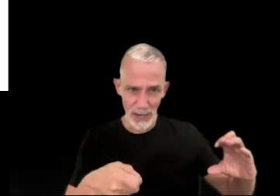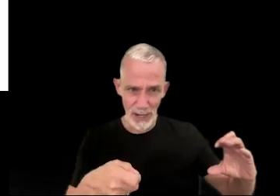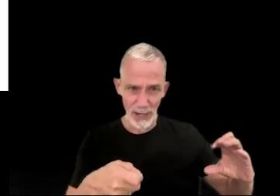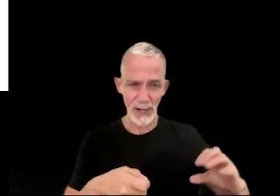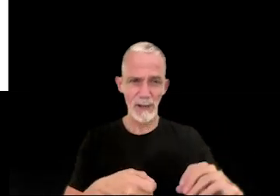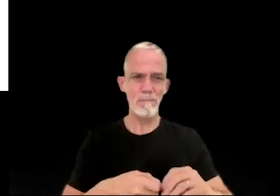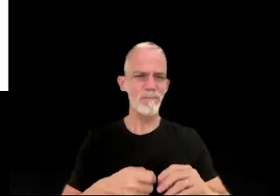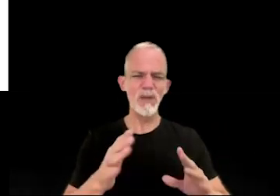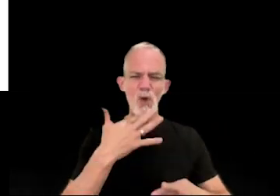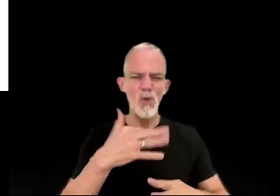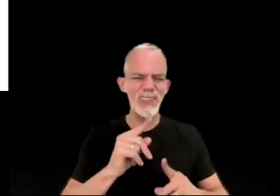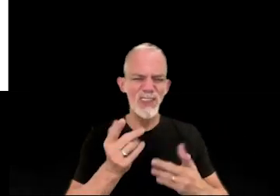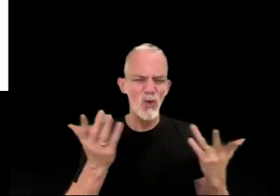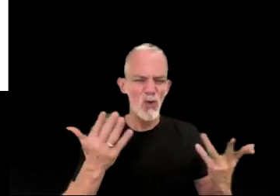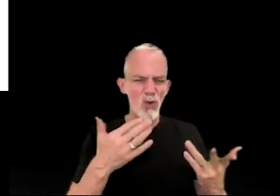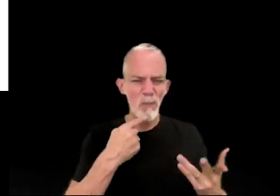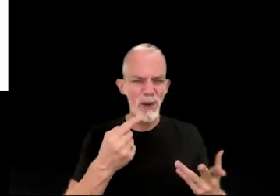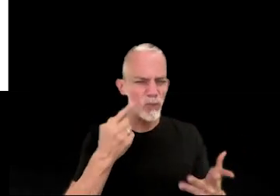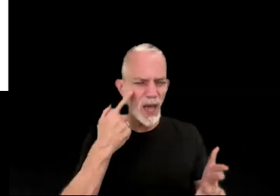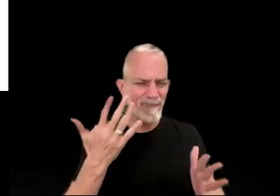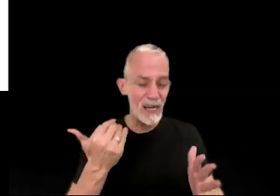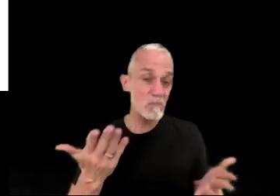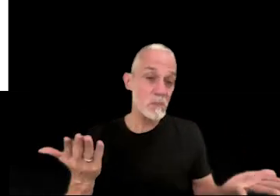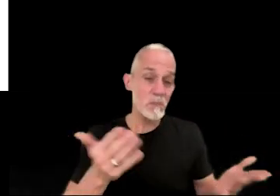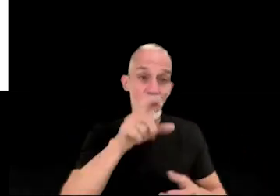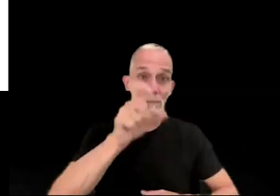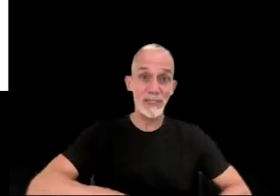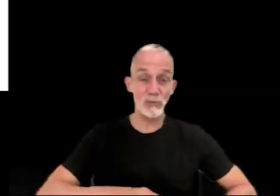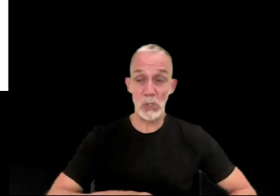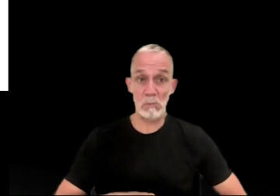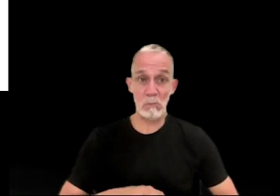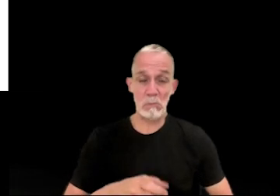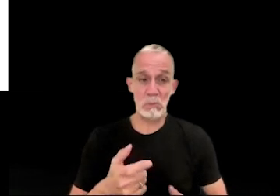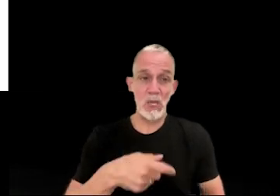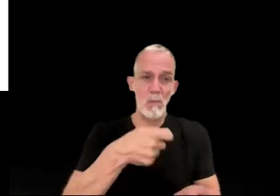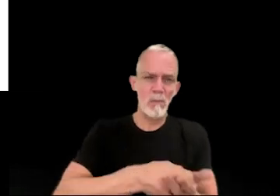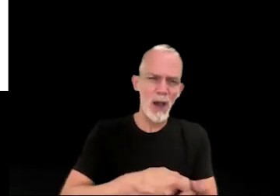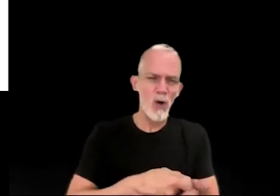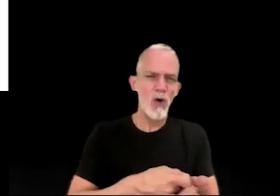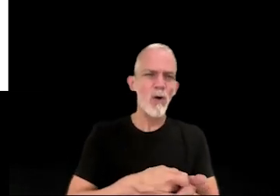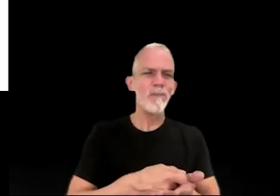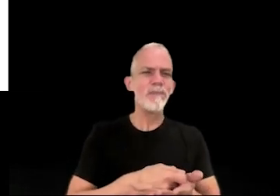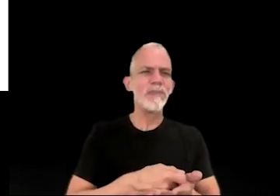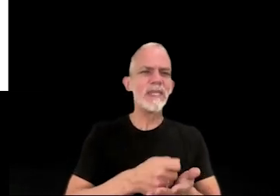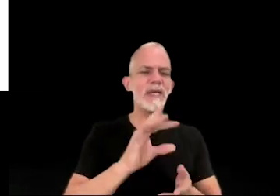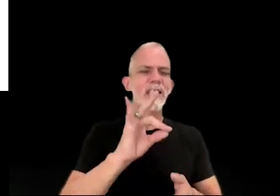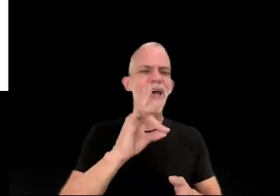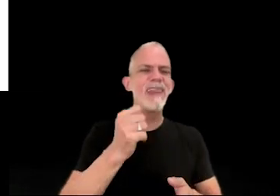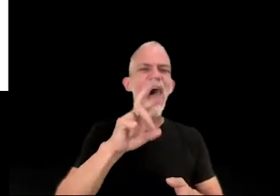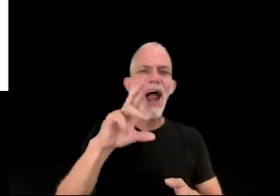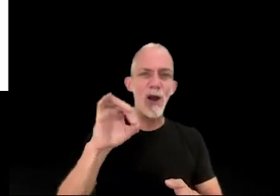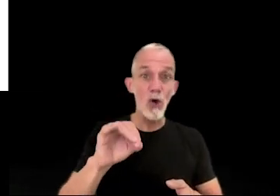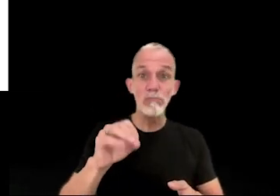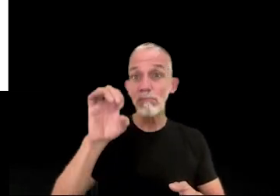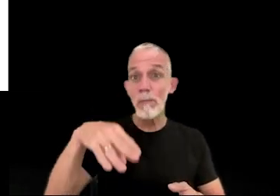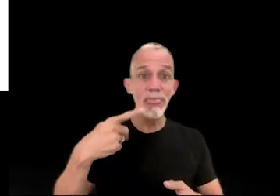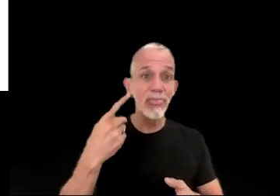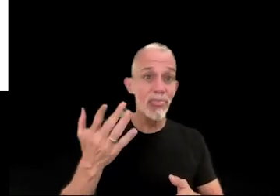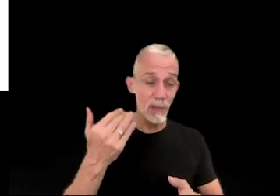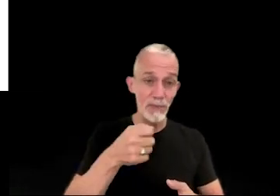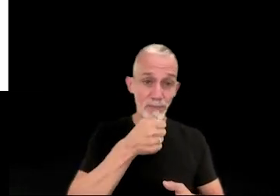No la entiendo la pregunta. A ver si el pago. Luciana Dodaro, si está en sala.